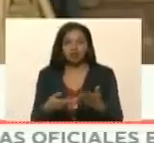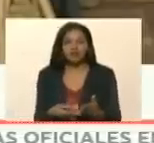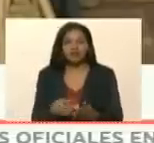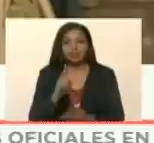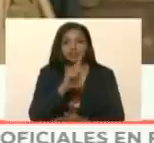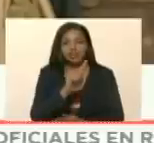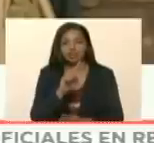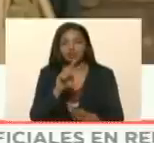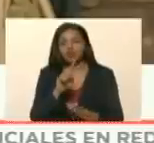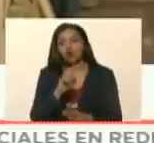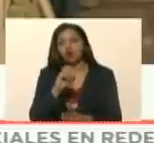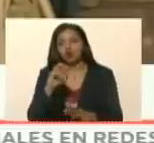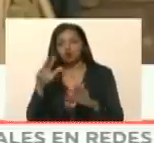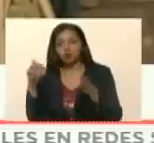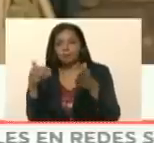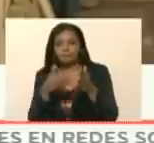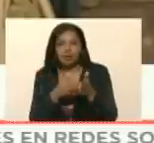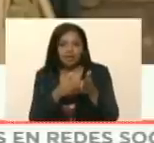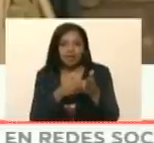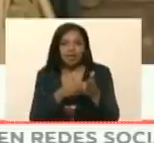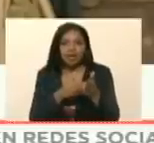108.000 madres reproductoras.